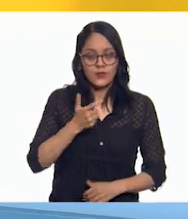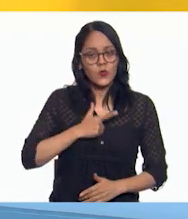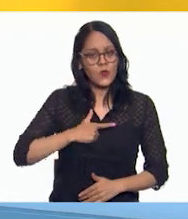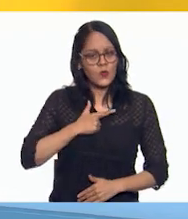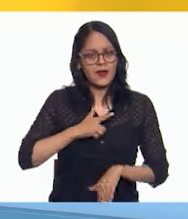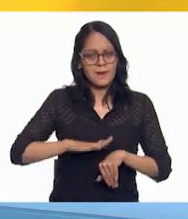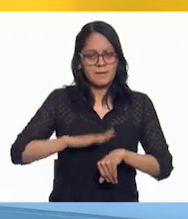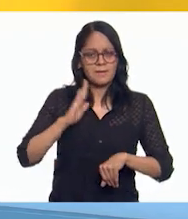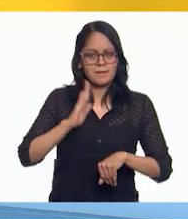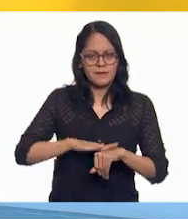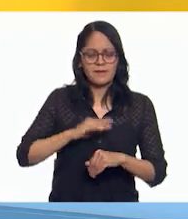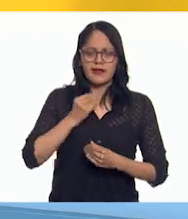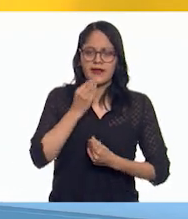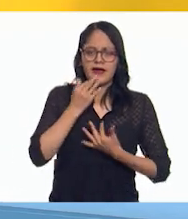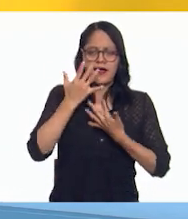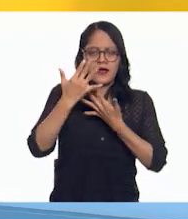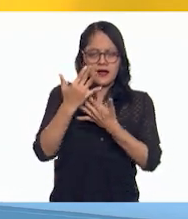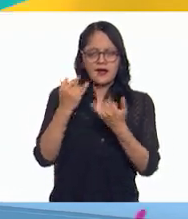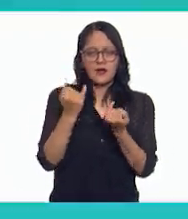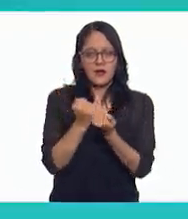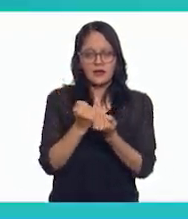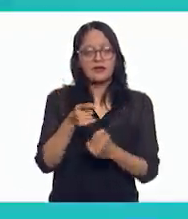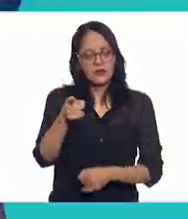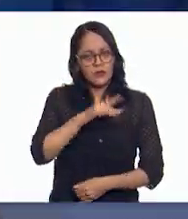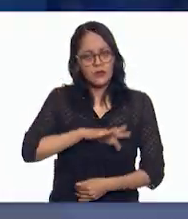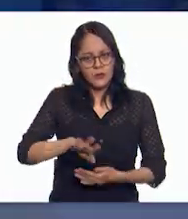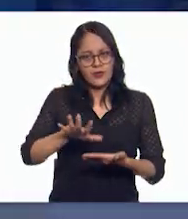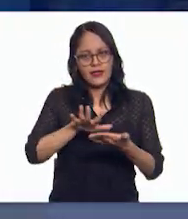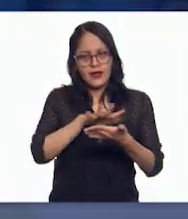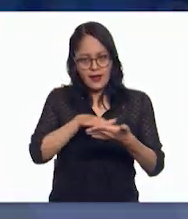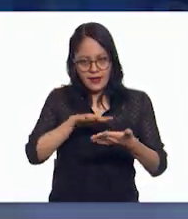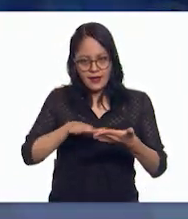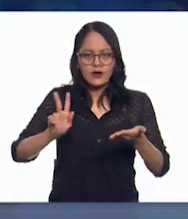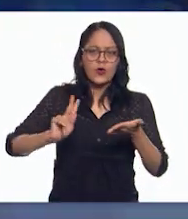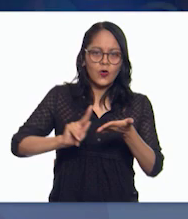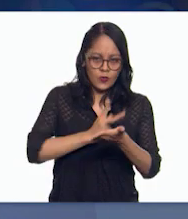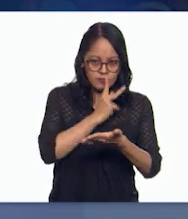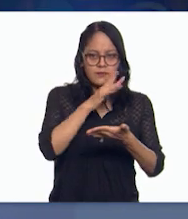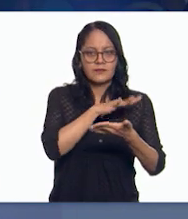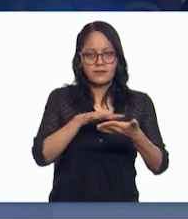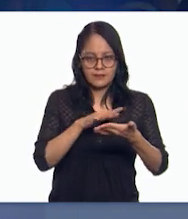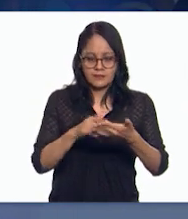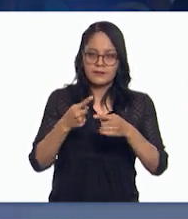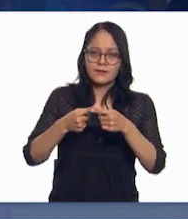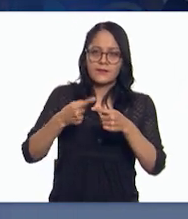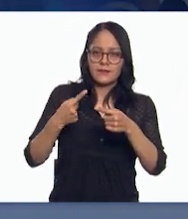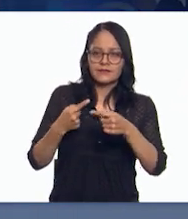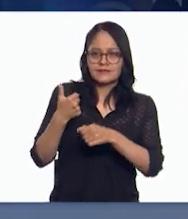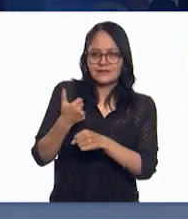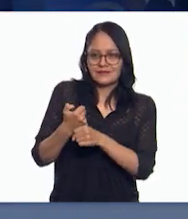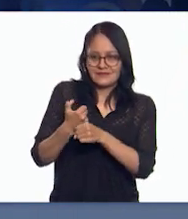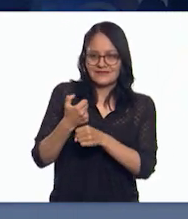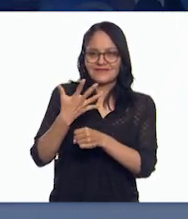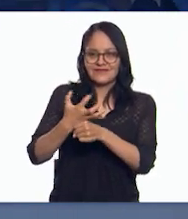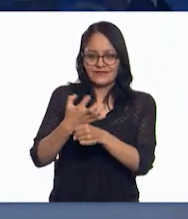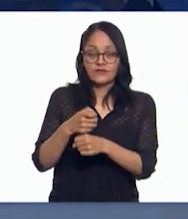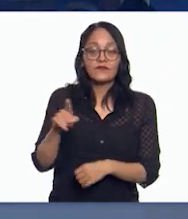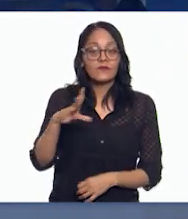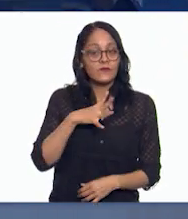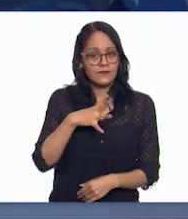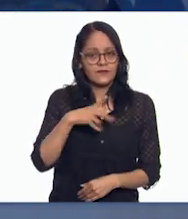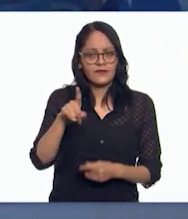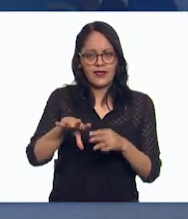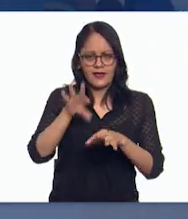gozando por su cuenta, pueden leer o releer sus libros de lectura de los últimos años de la primaria. En todos ellos hallarán